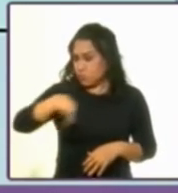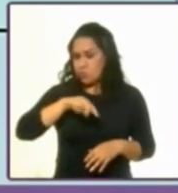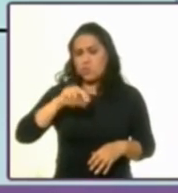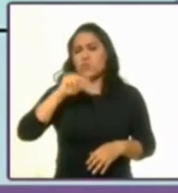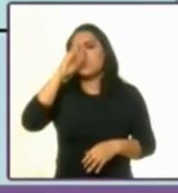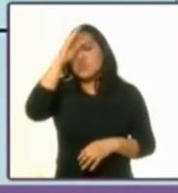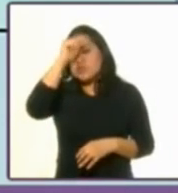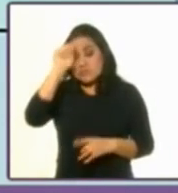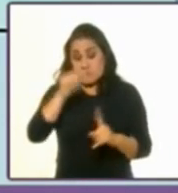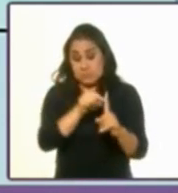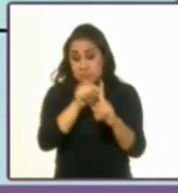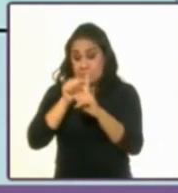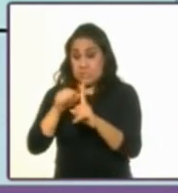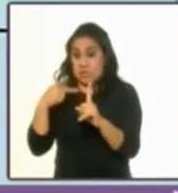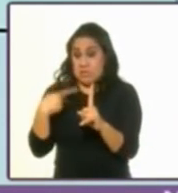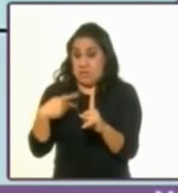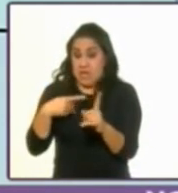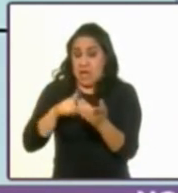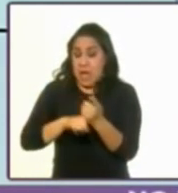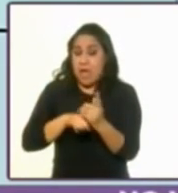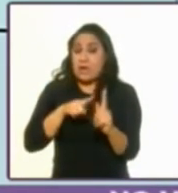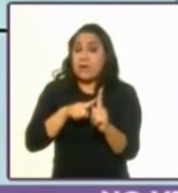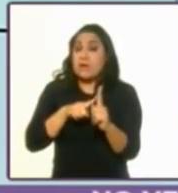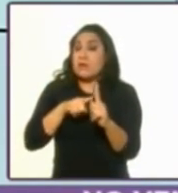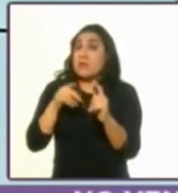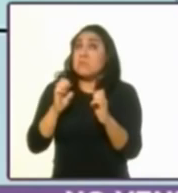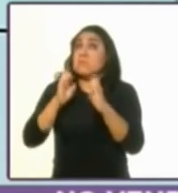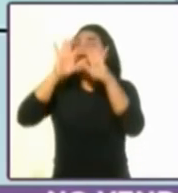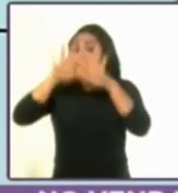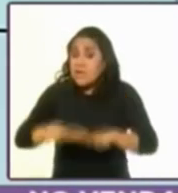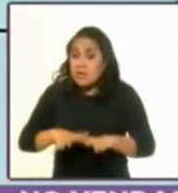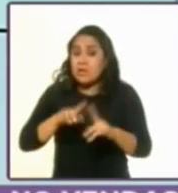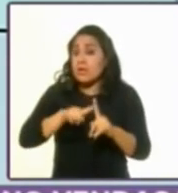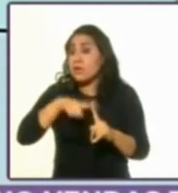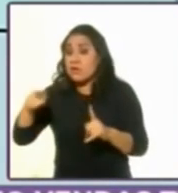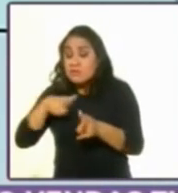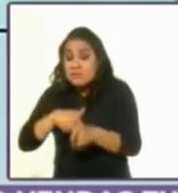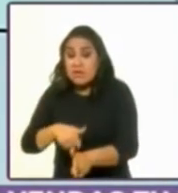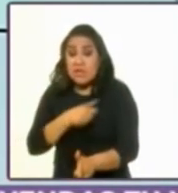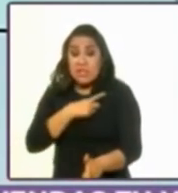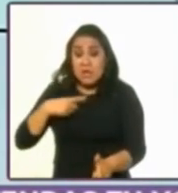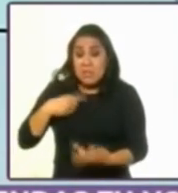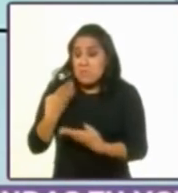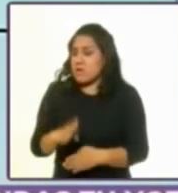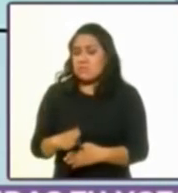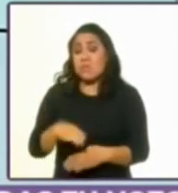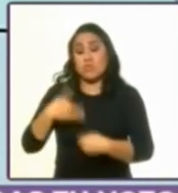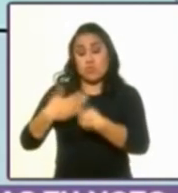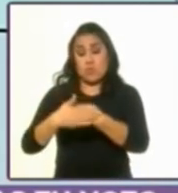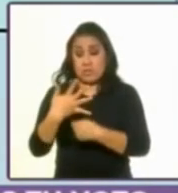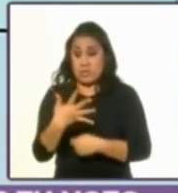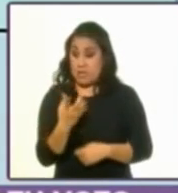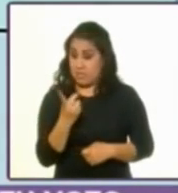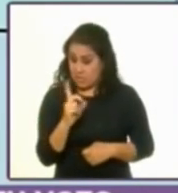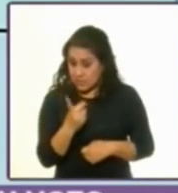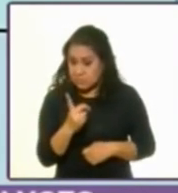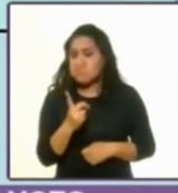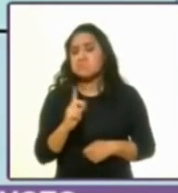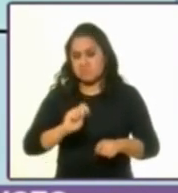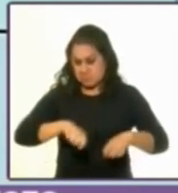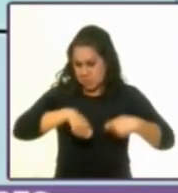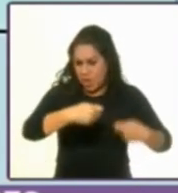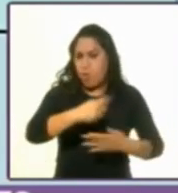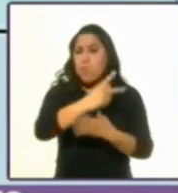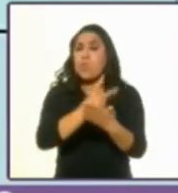a un damnificado en deudor de la banca a partir del próximo 5 de diciembre va a haber un programa